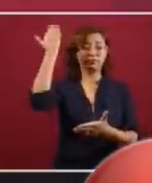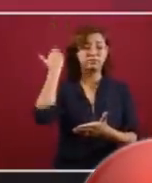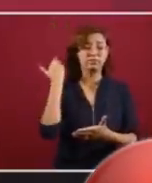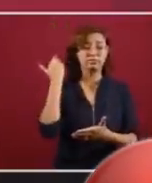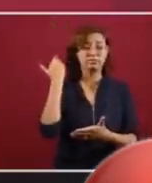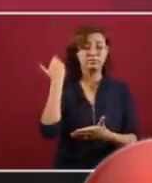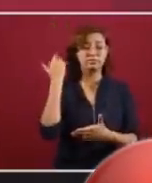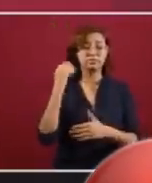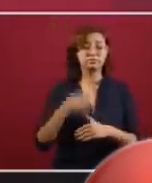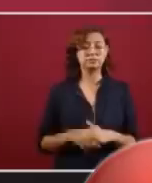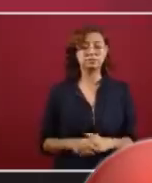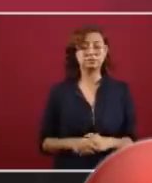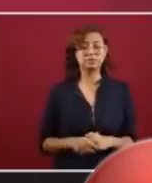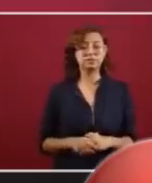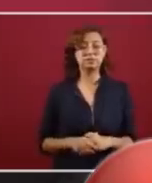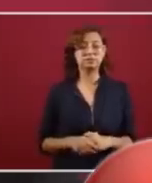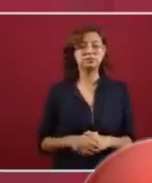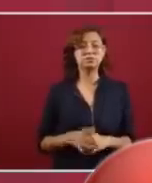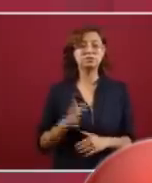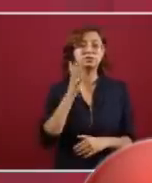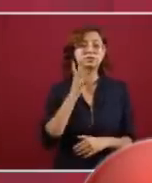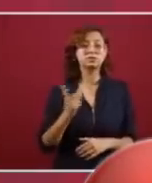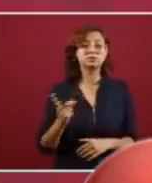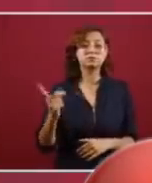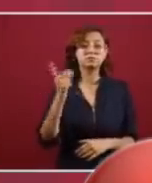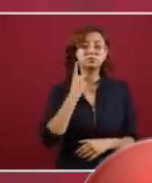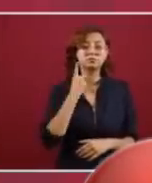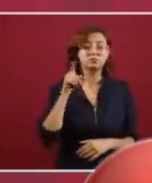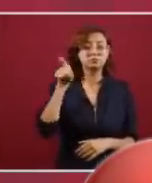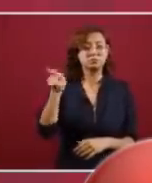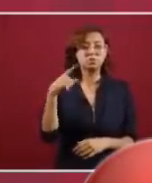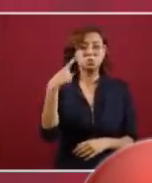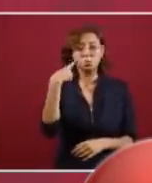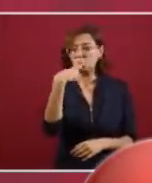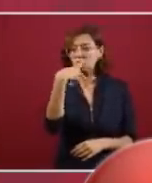era un congreso sui generis,